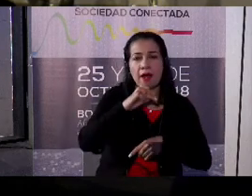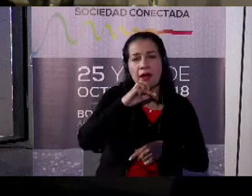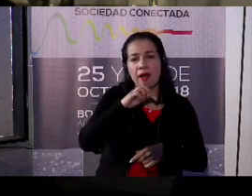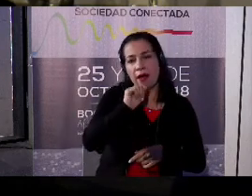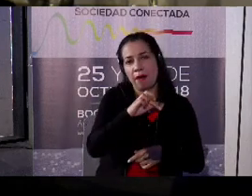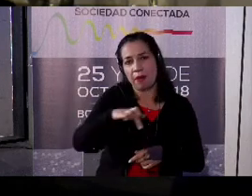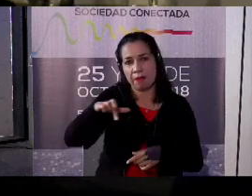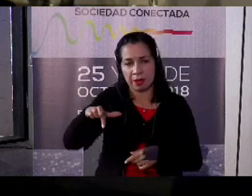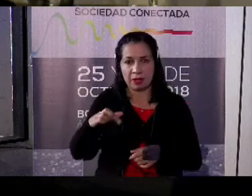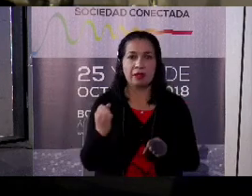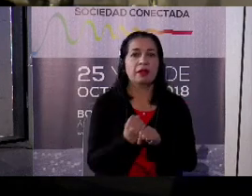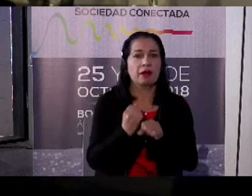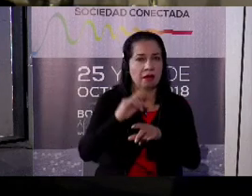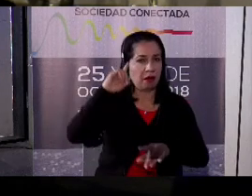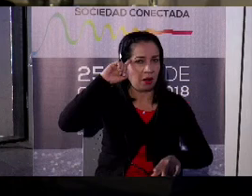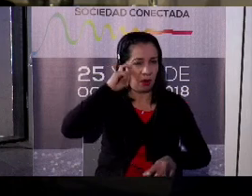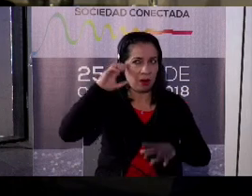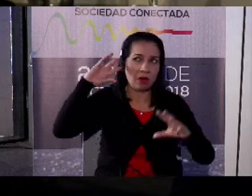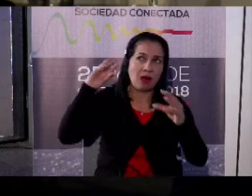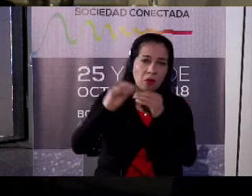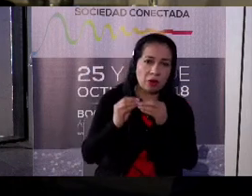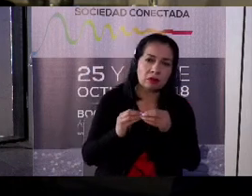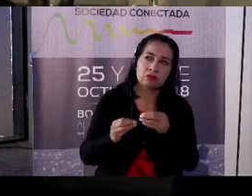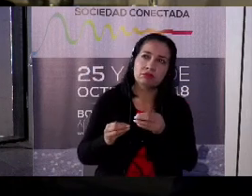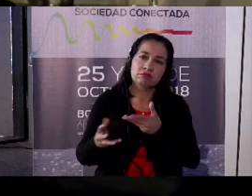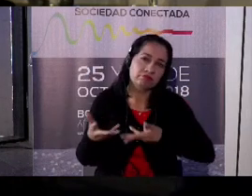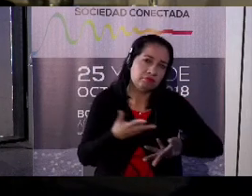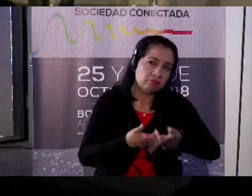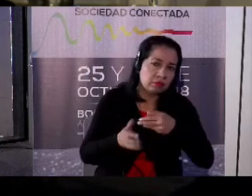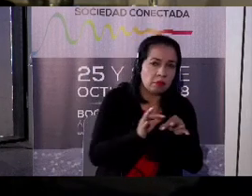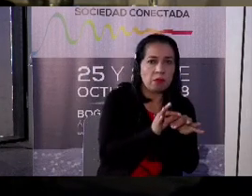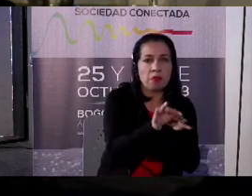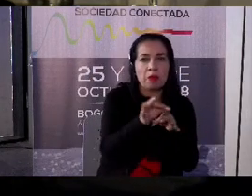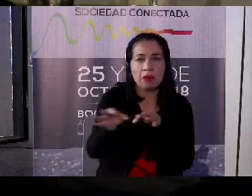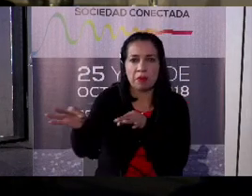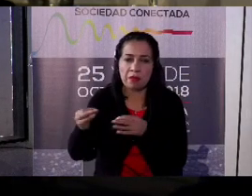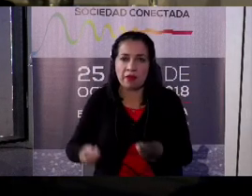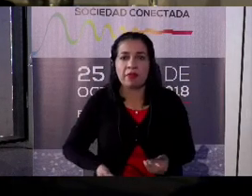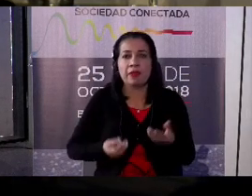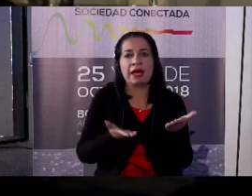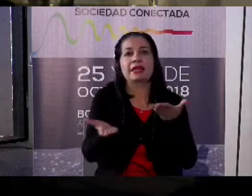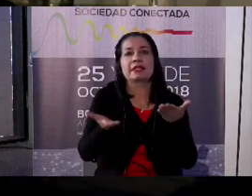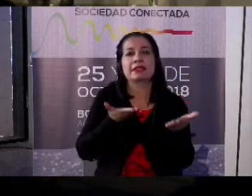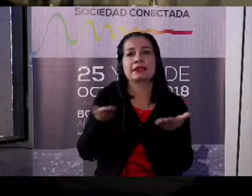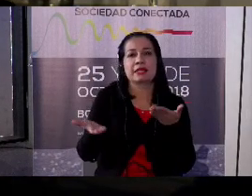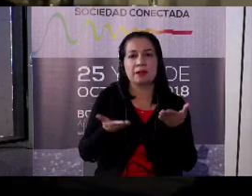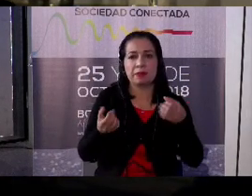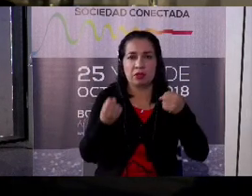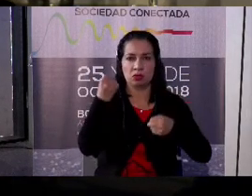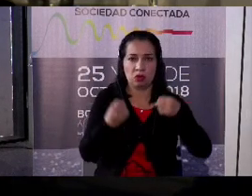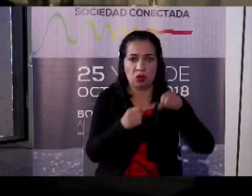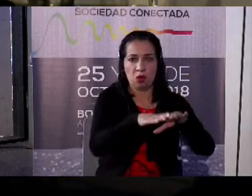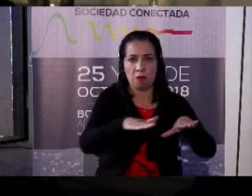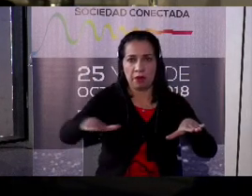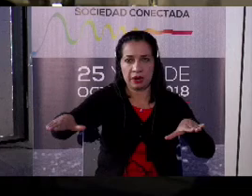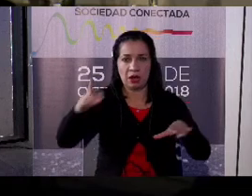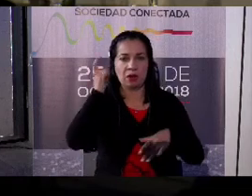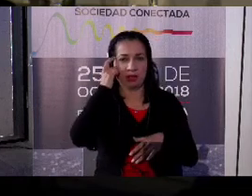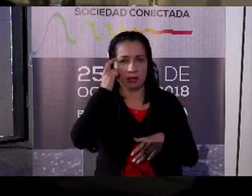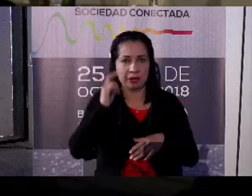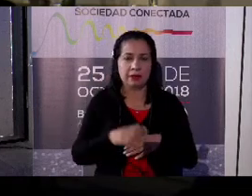trabajado con muchos gobiernos municipales para brindar ese servicio a los ciudadanos También